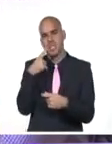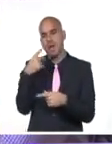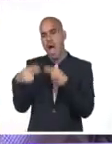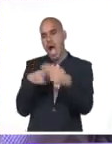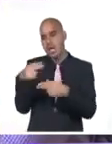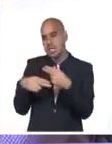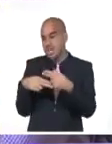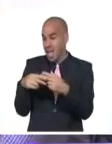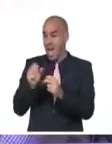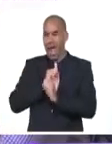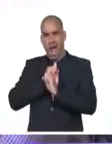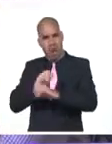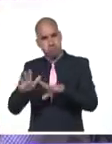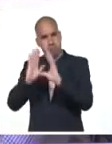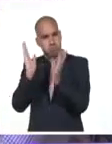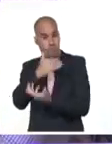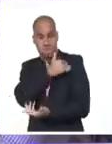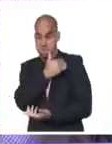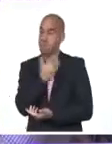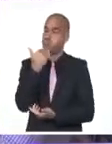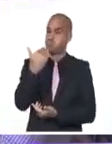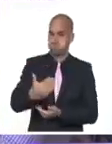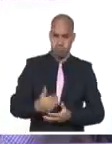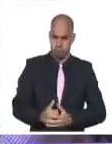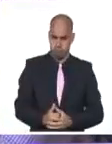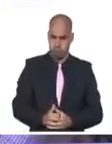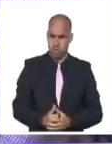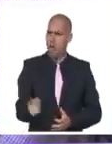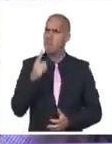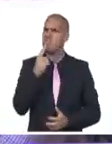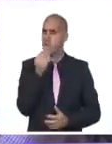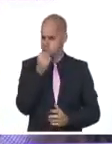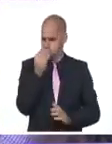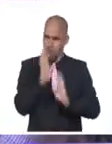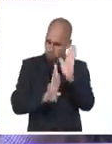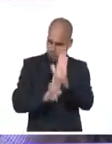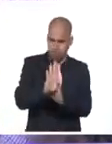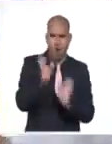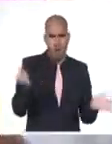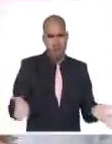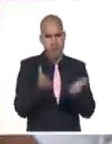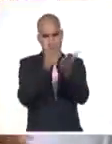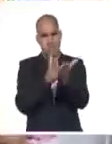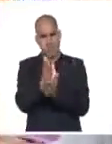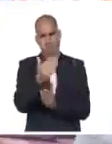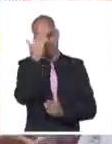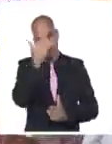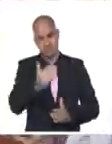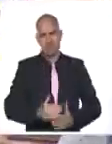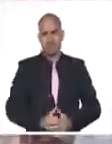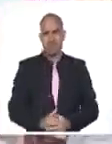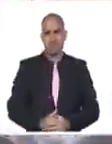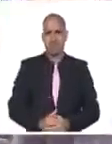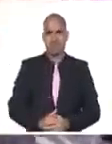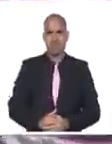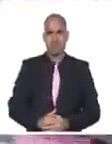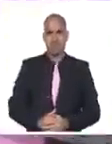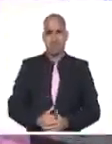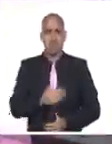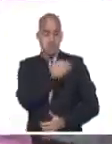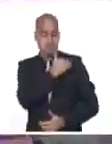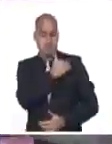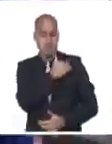da un aliento y nos dice que se pudo, se puede y se seguirá venciendo. Muchas gracias. La industria militar y la empresa